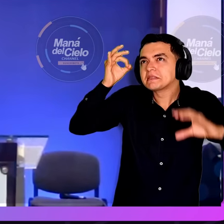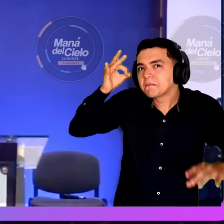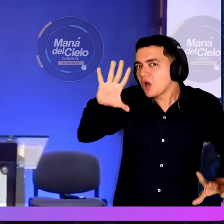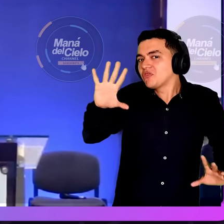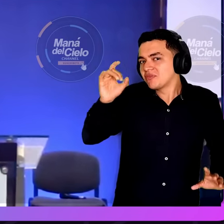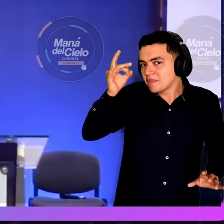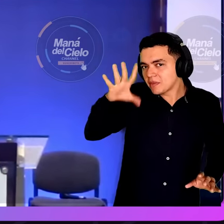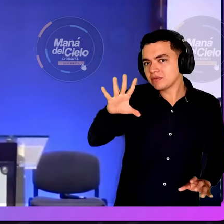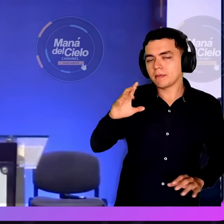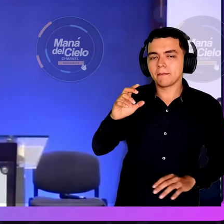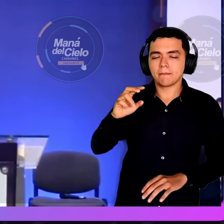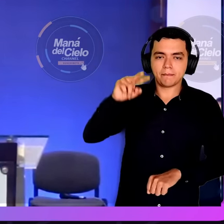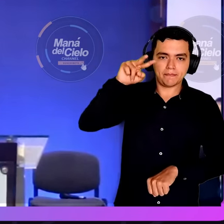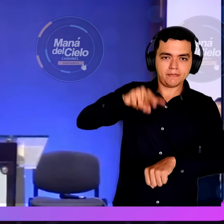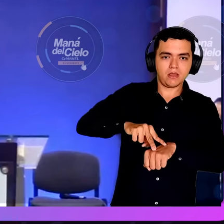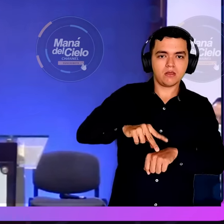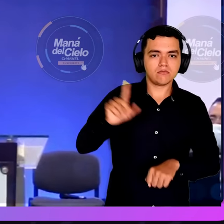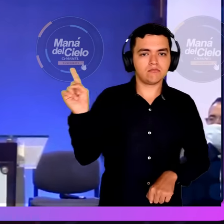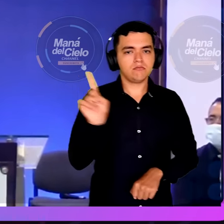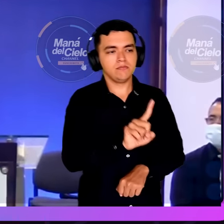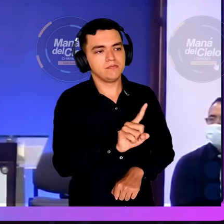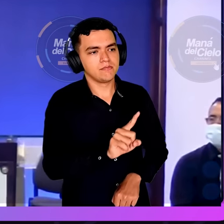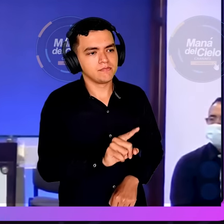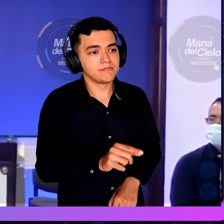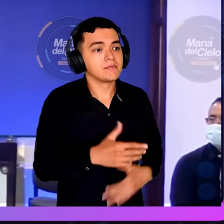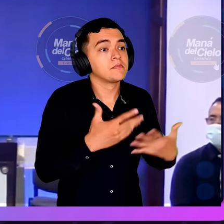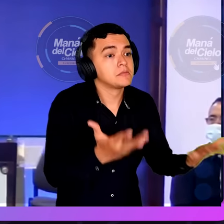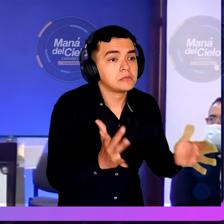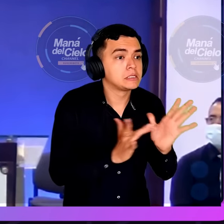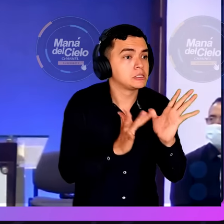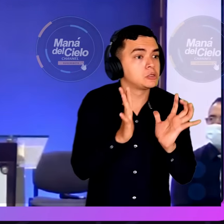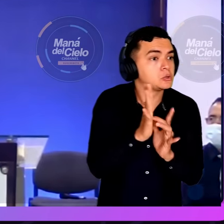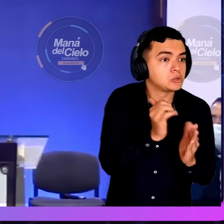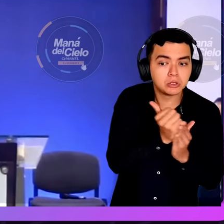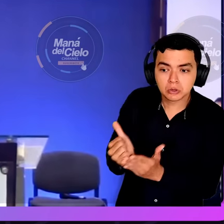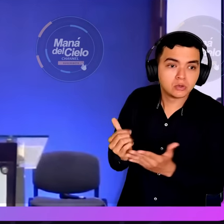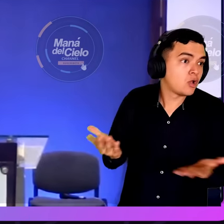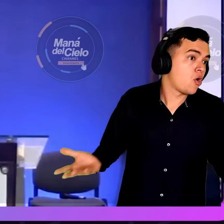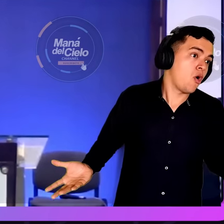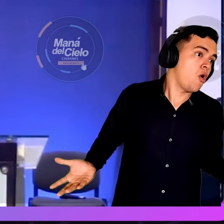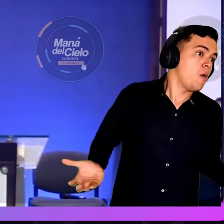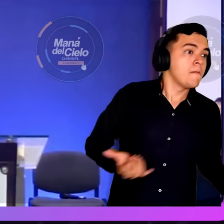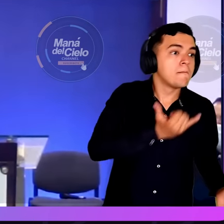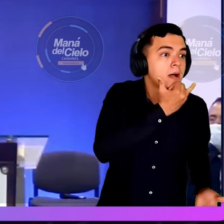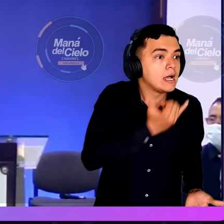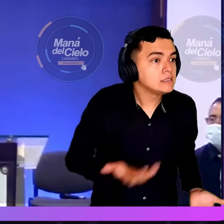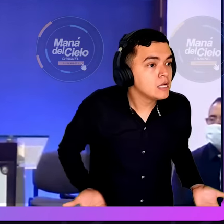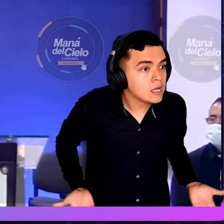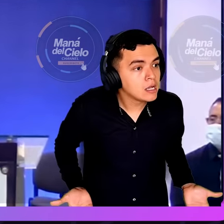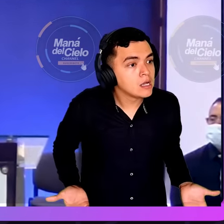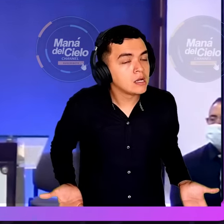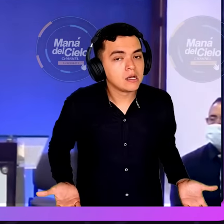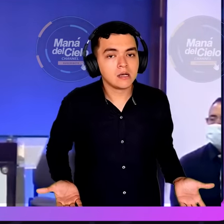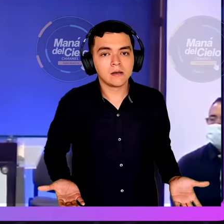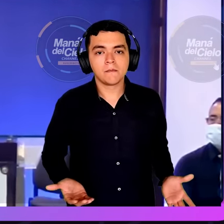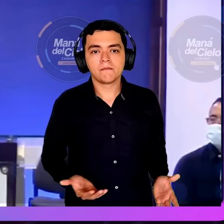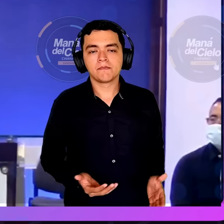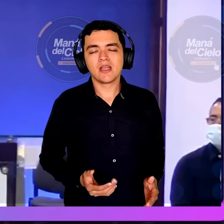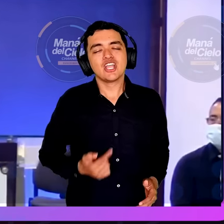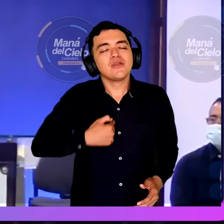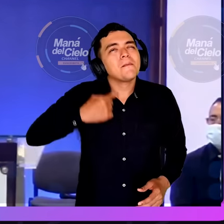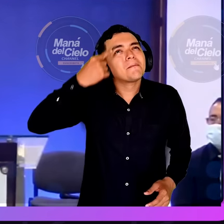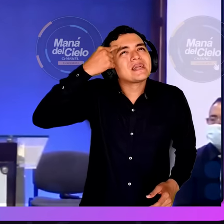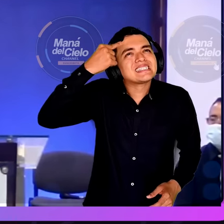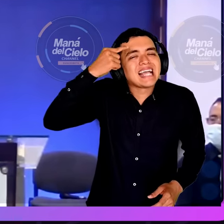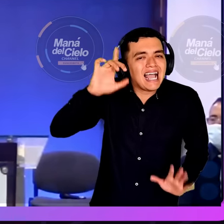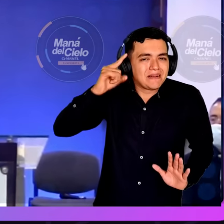Pero eso fue un momento orando que sentí eso. Y de pronto mirando esa escritura. Y yo me imagino al Señor como